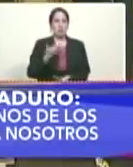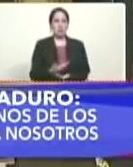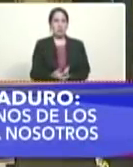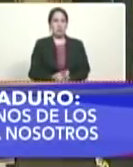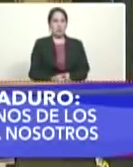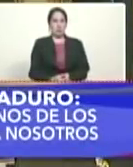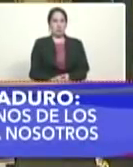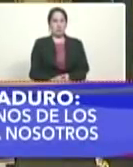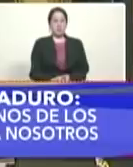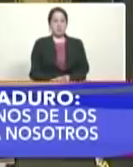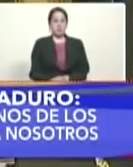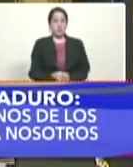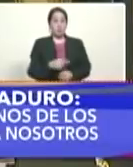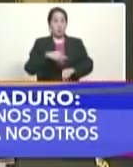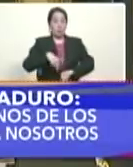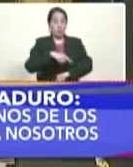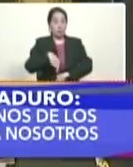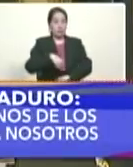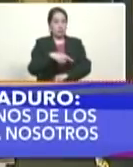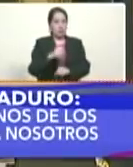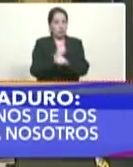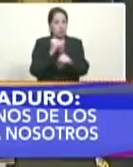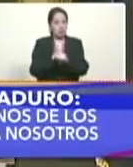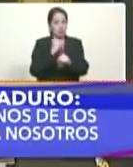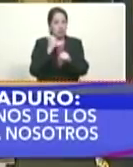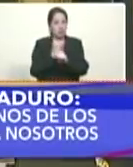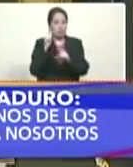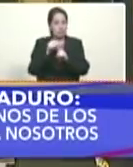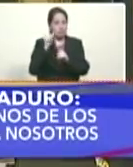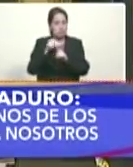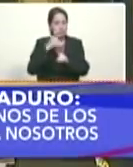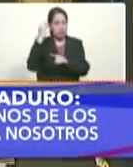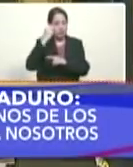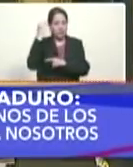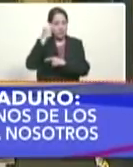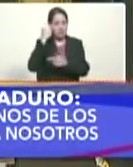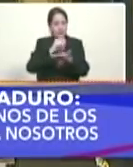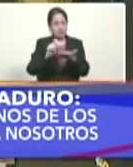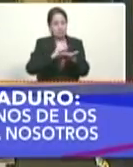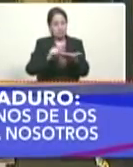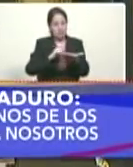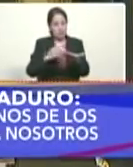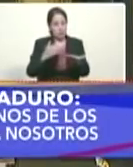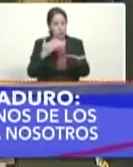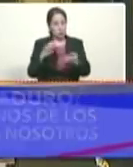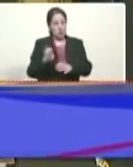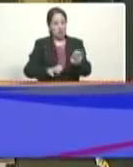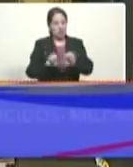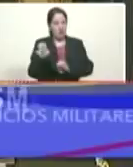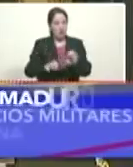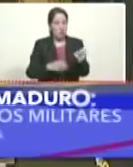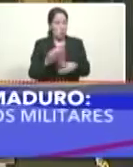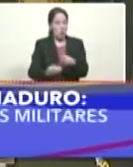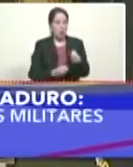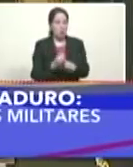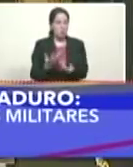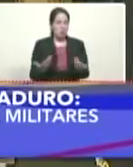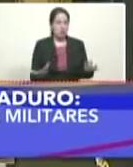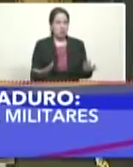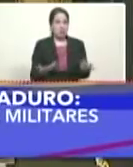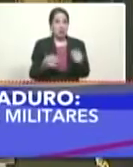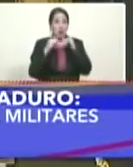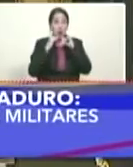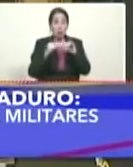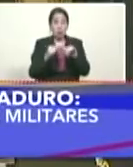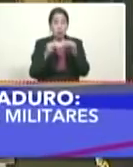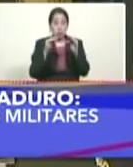producto de estas horas de combate de análisis y de acción y lo anuncio